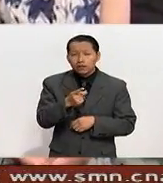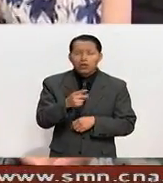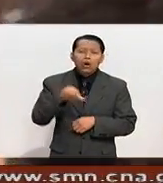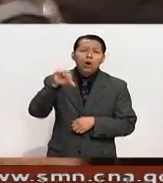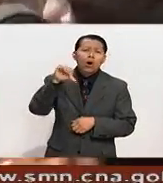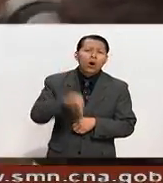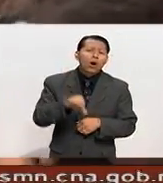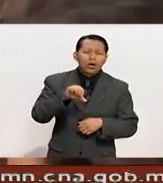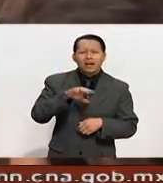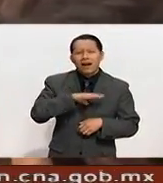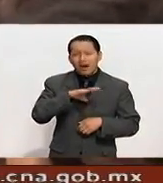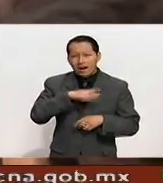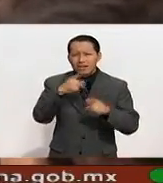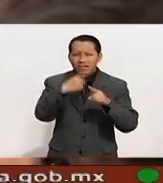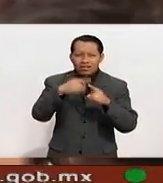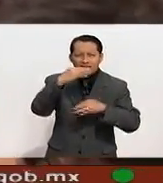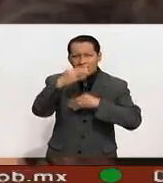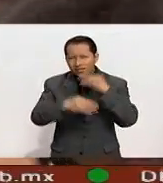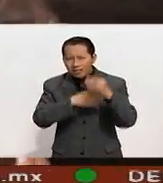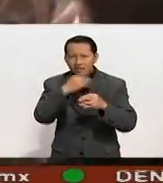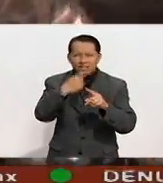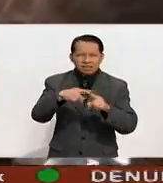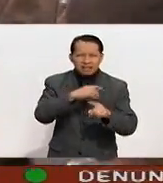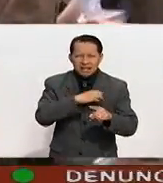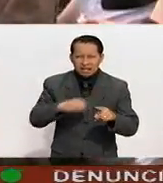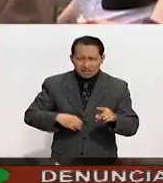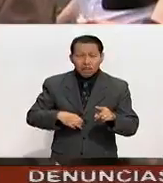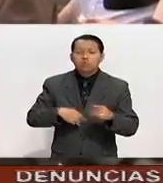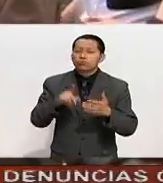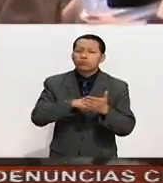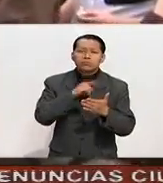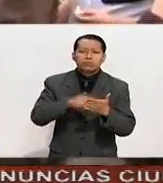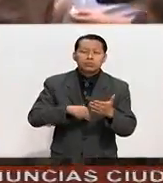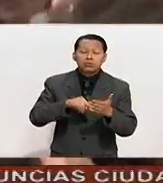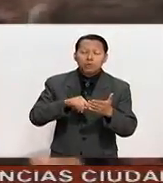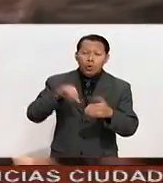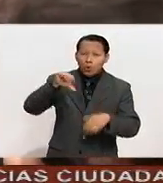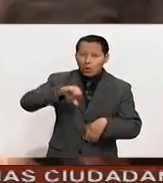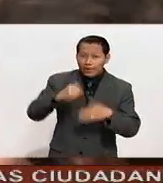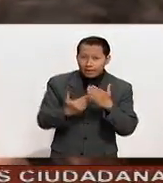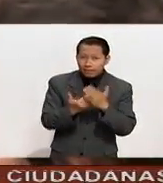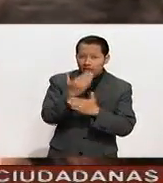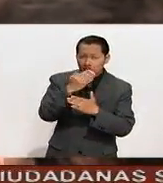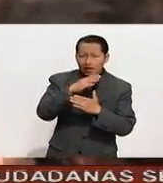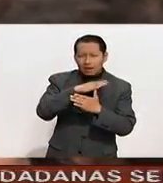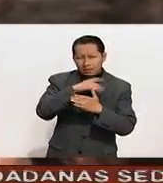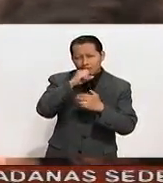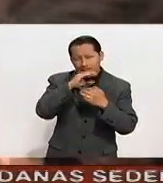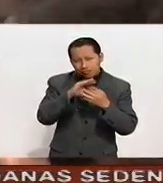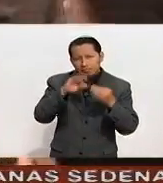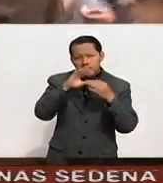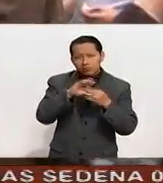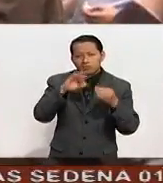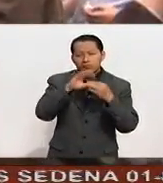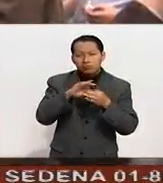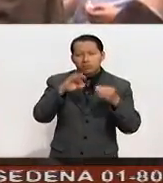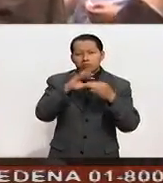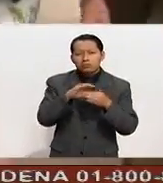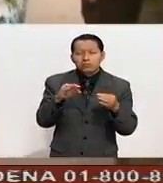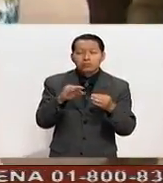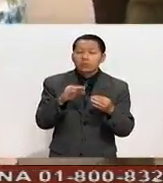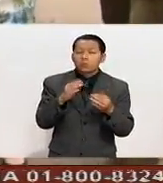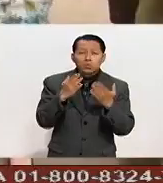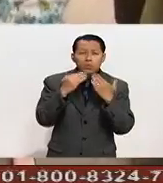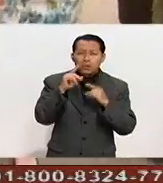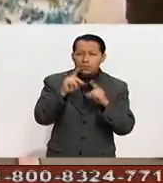hoy. Y esto es muy importante porque las investigaciones hasta hoy en la mañana, con los reportes constantes que hay, ya no hay duda